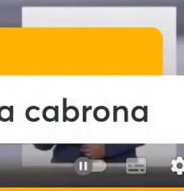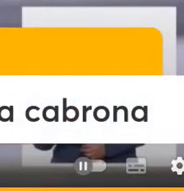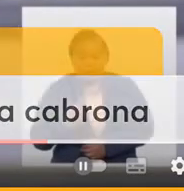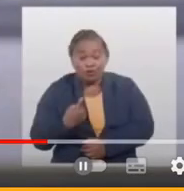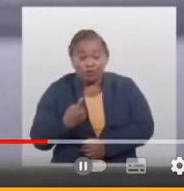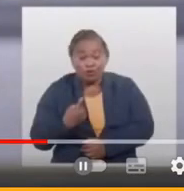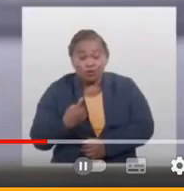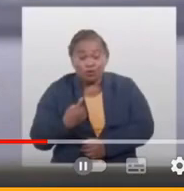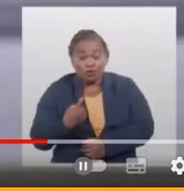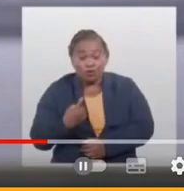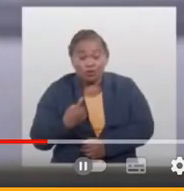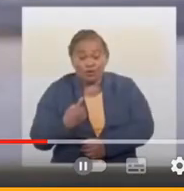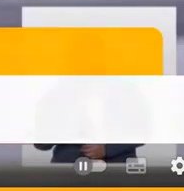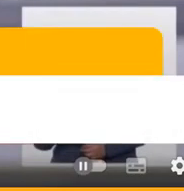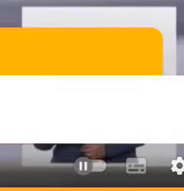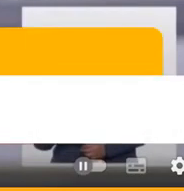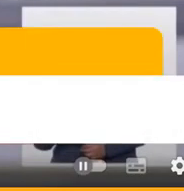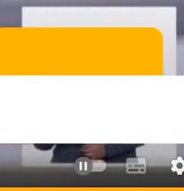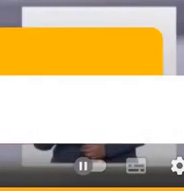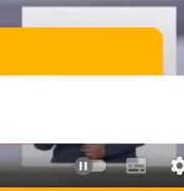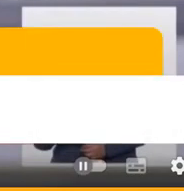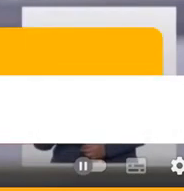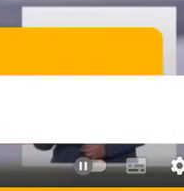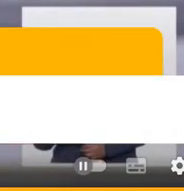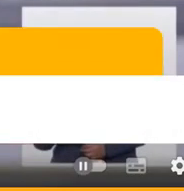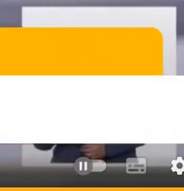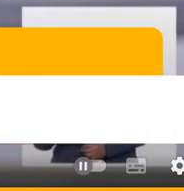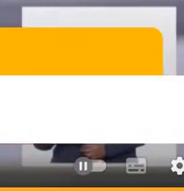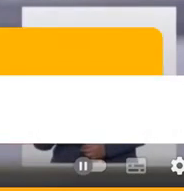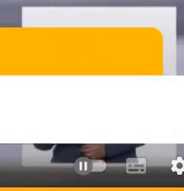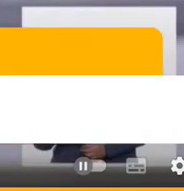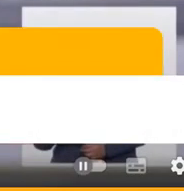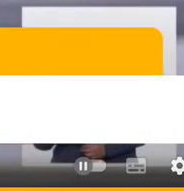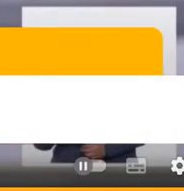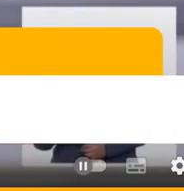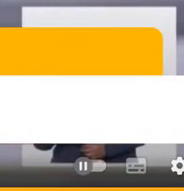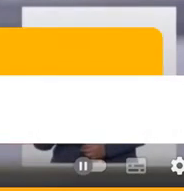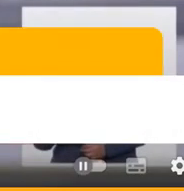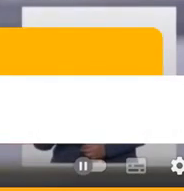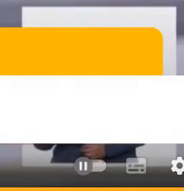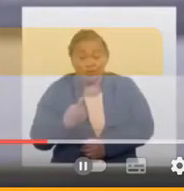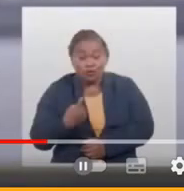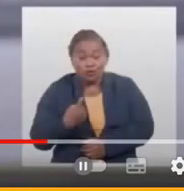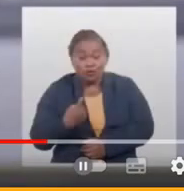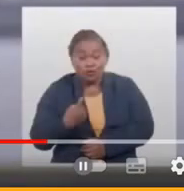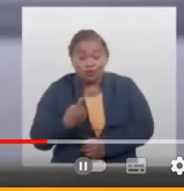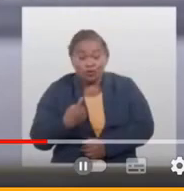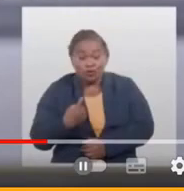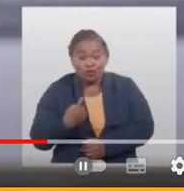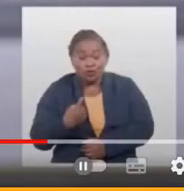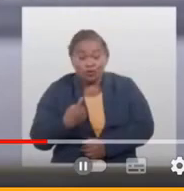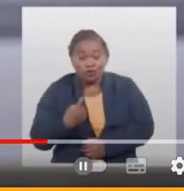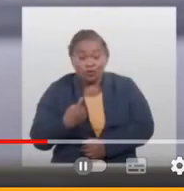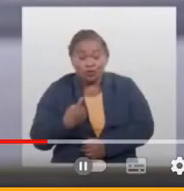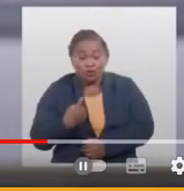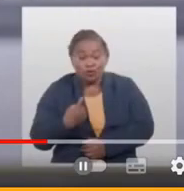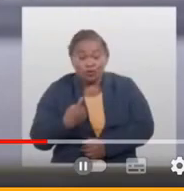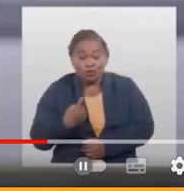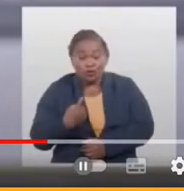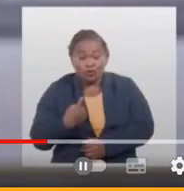Hay que tener timbales, esa gente son muy descarados todos. Y de verdad se los digo, o sea, lo que se merecen, y lo digo así,